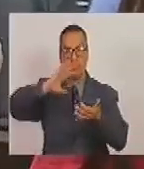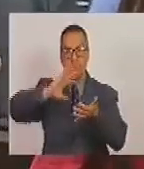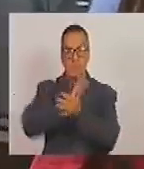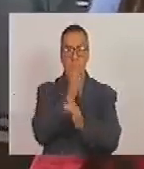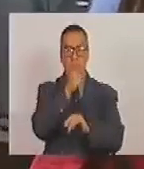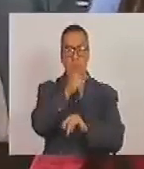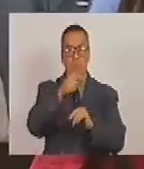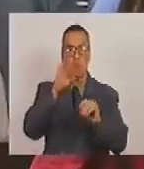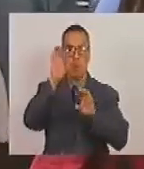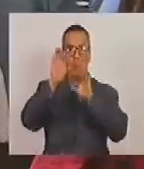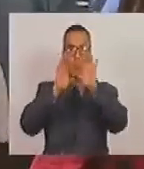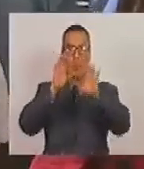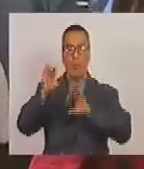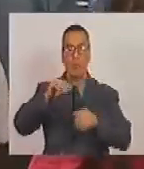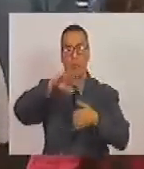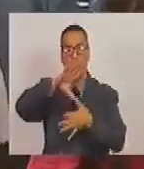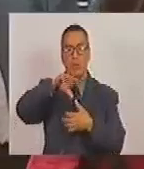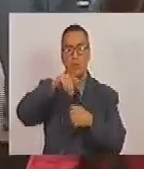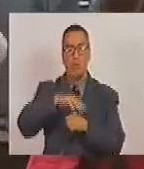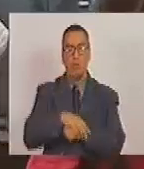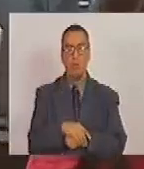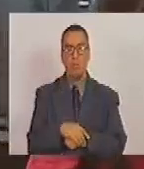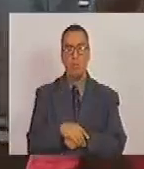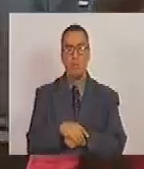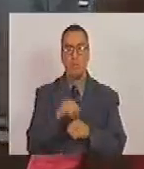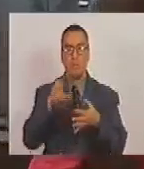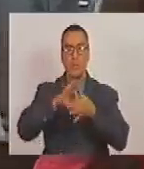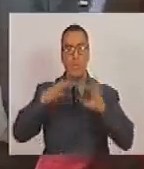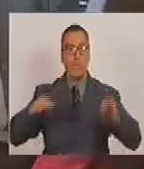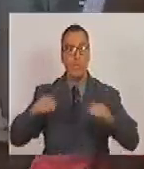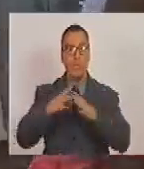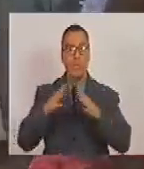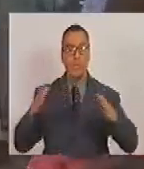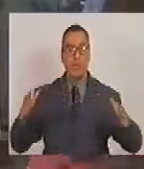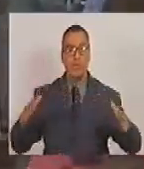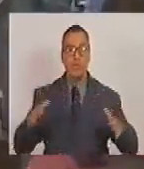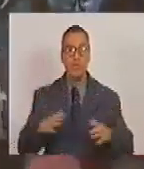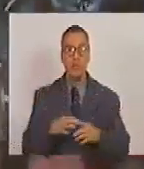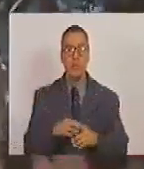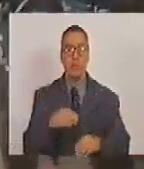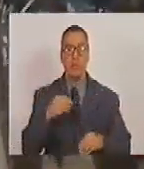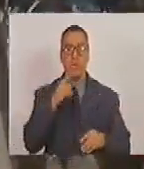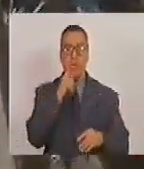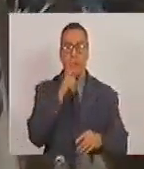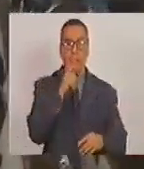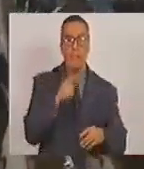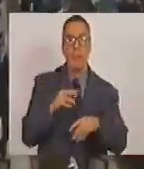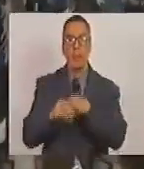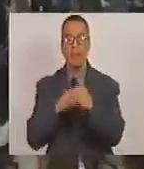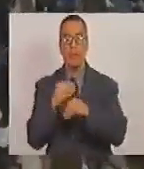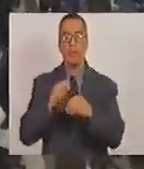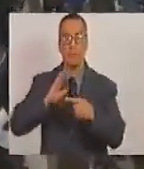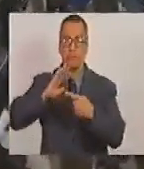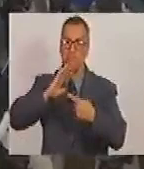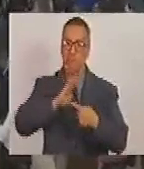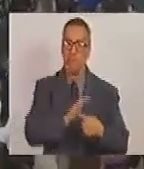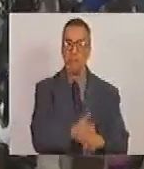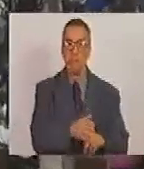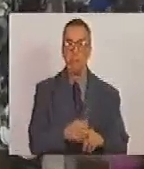destrucción de los países latinoamericanos. Cadenas terribles como las de las criminales medidas